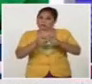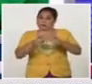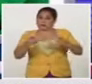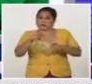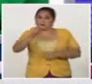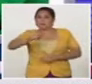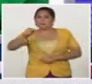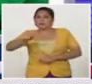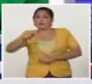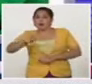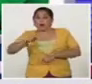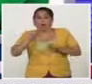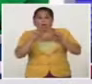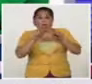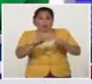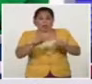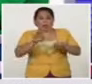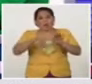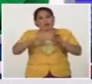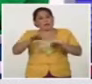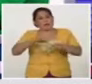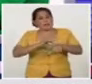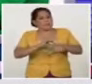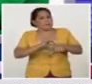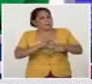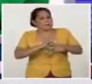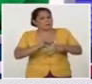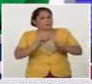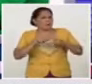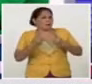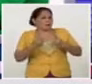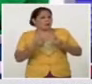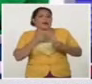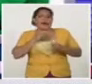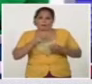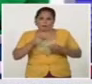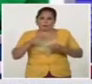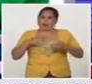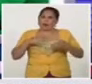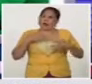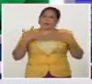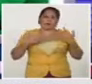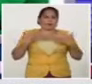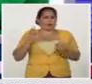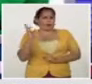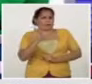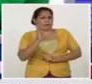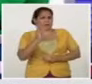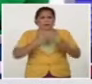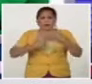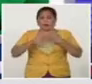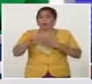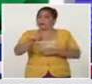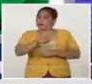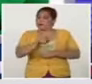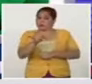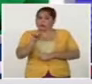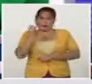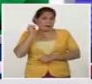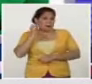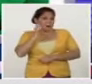que inciden en determinados momentos, como son las actividades festivas. Creo que eso nos pasó fin de